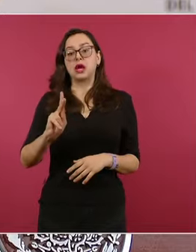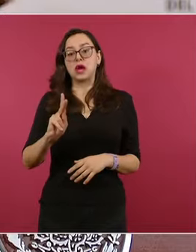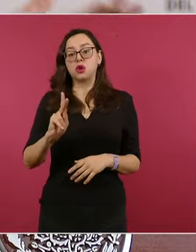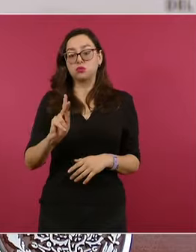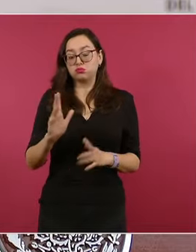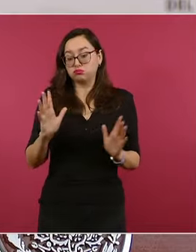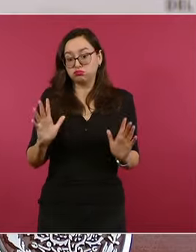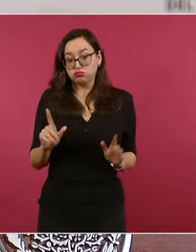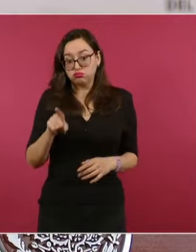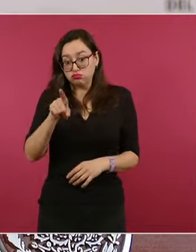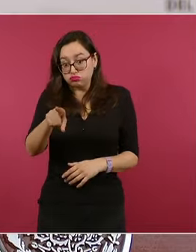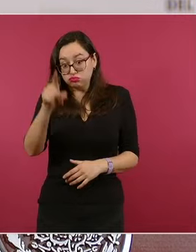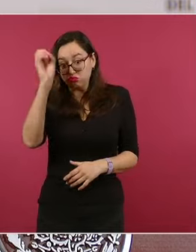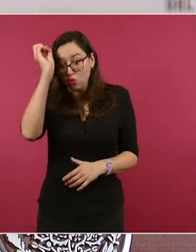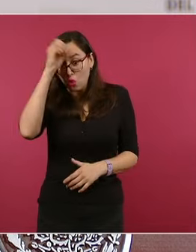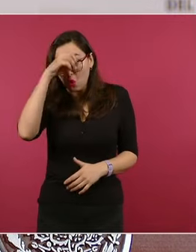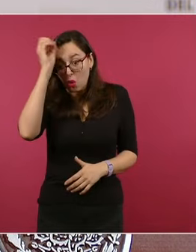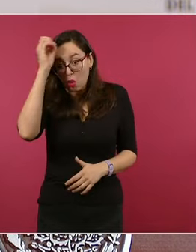respetamos